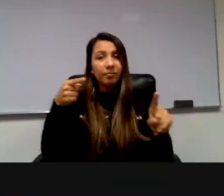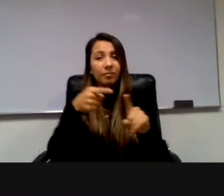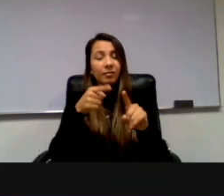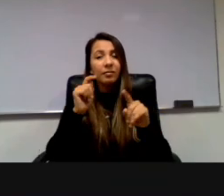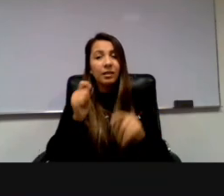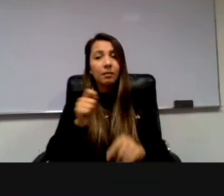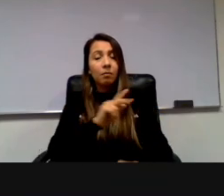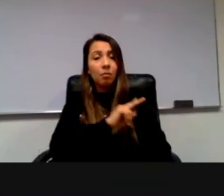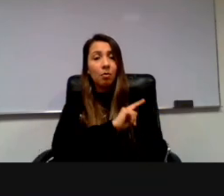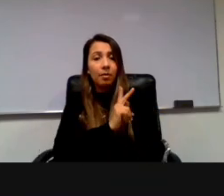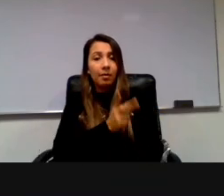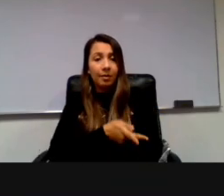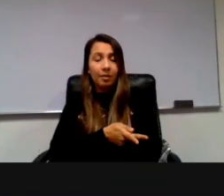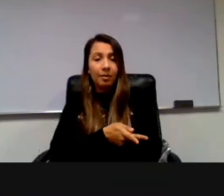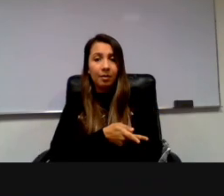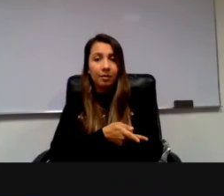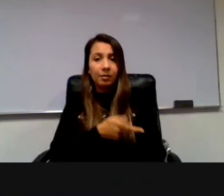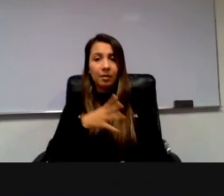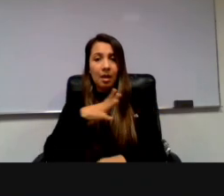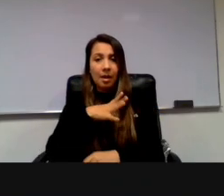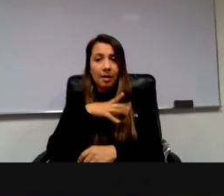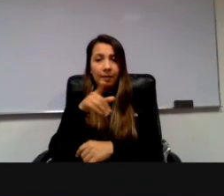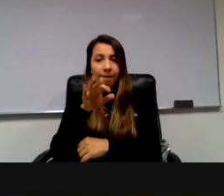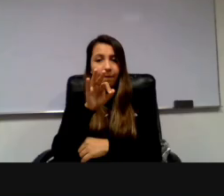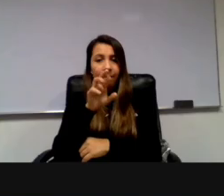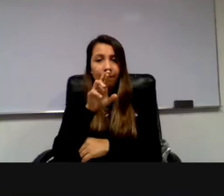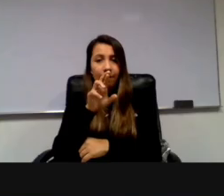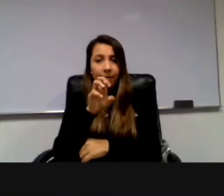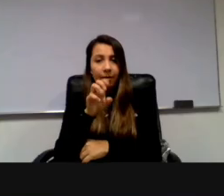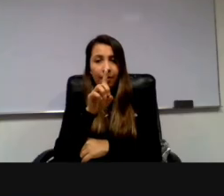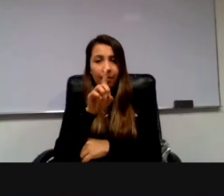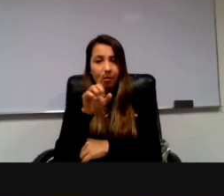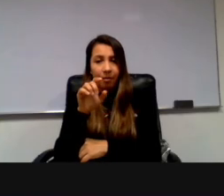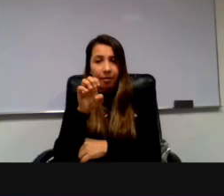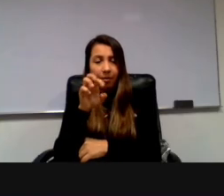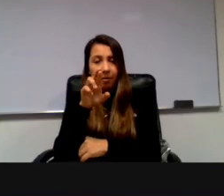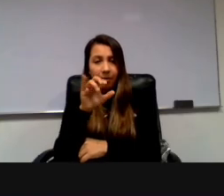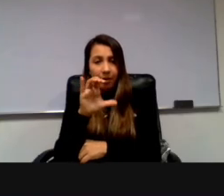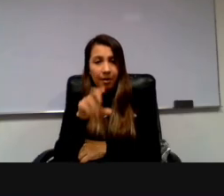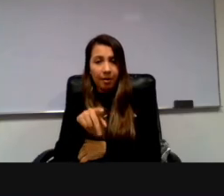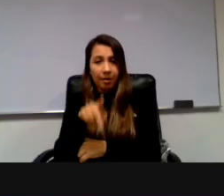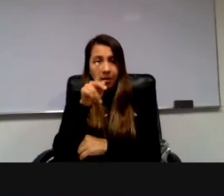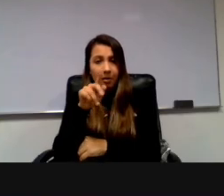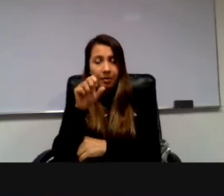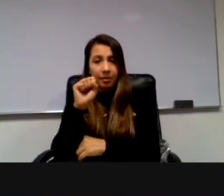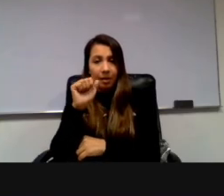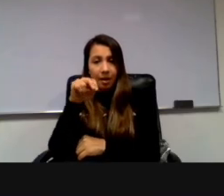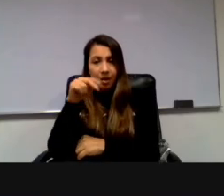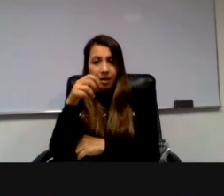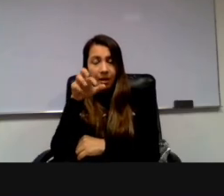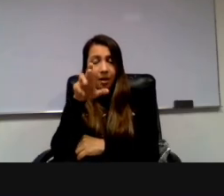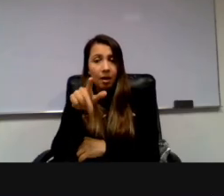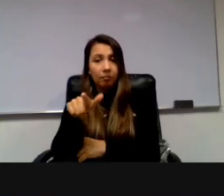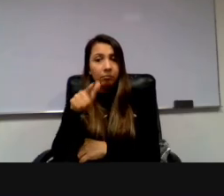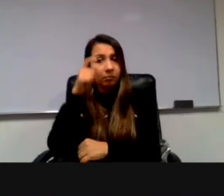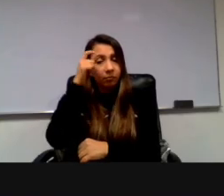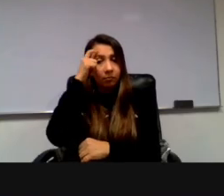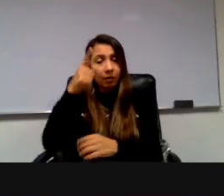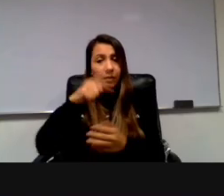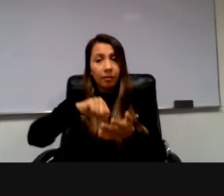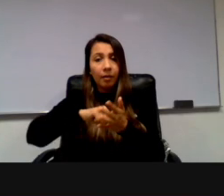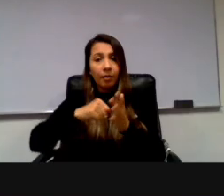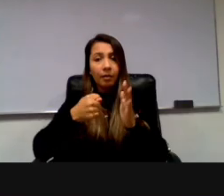proteínas, y entonces tengo aquí a Frederick Sanger, que fue el primero que desarrolló una técnica